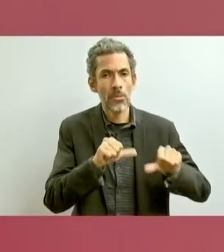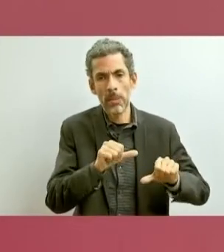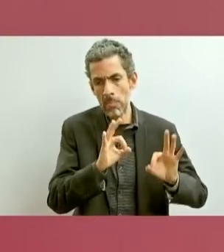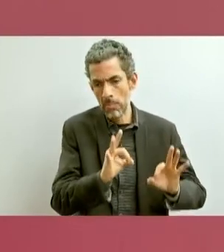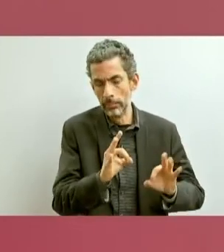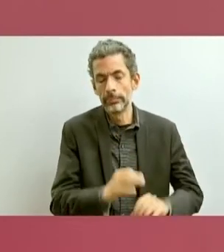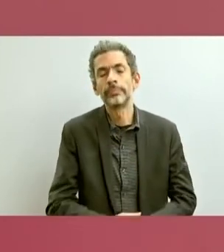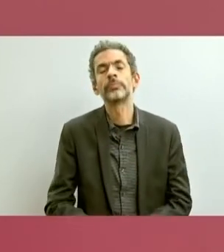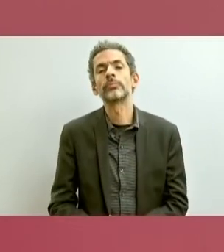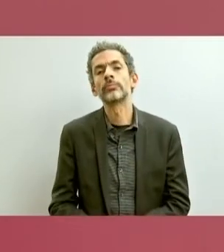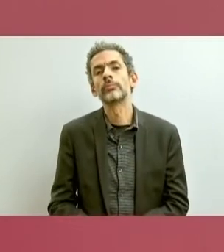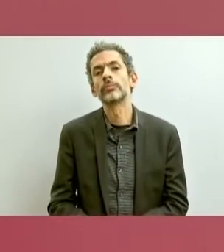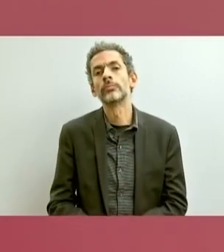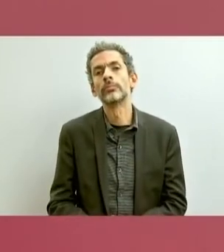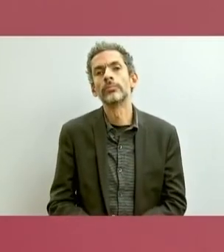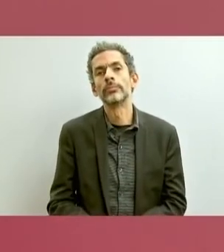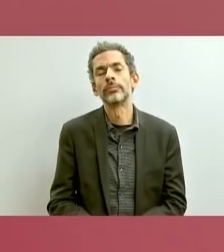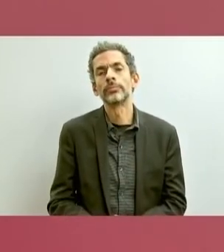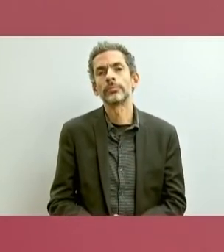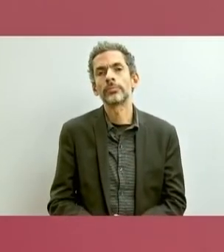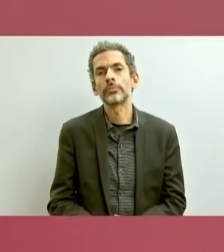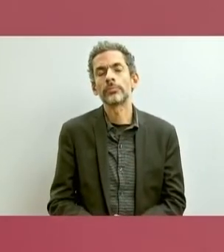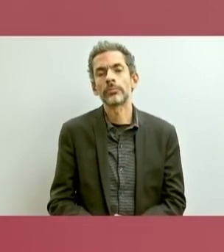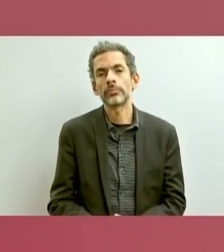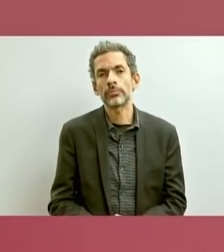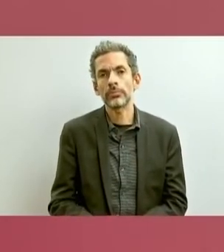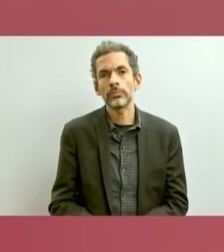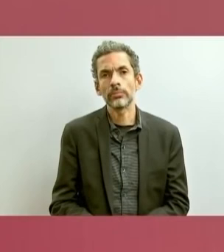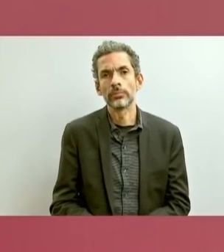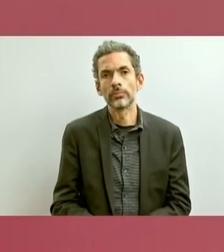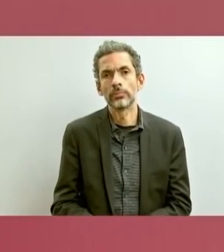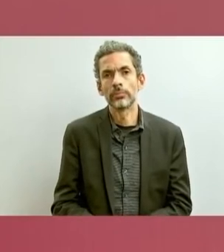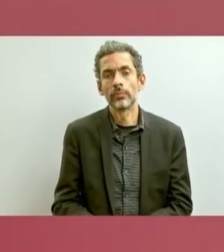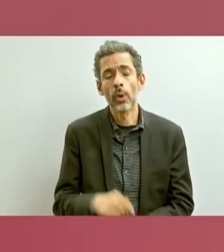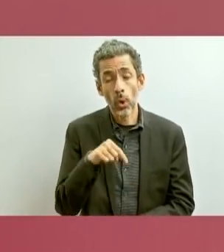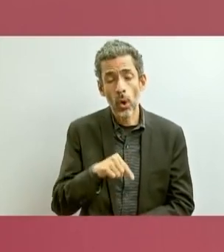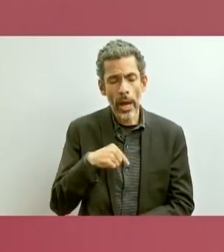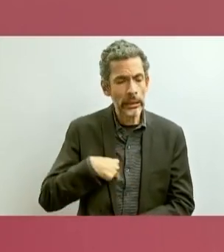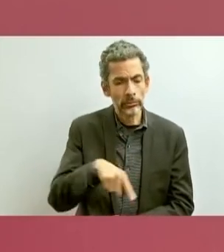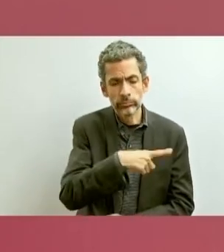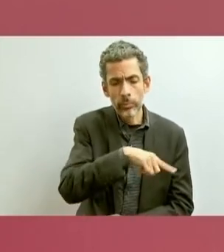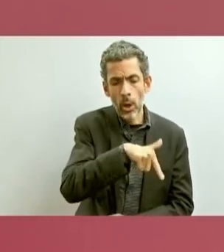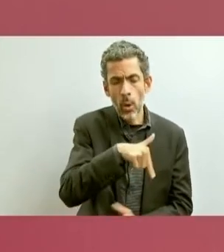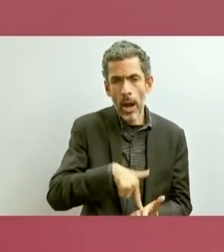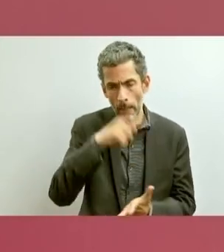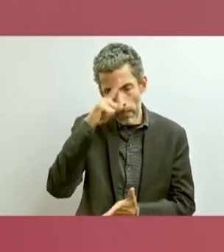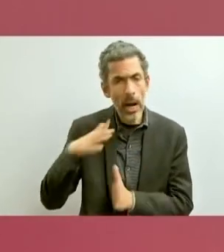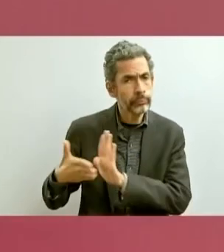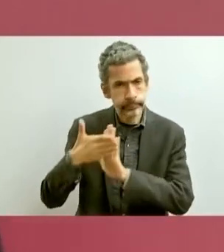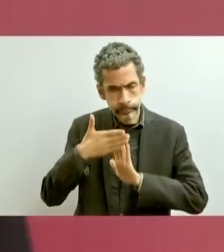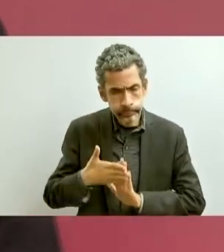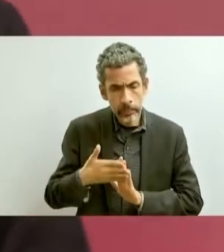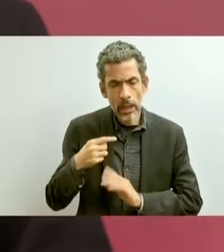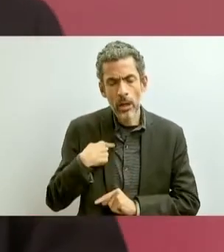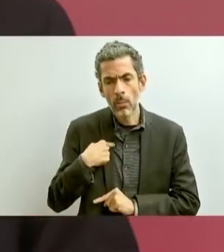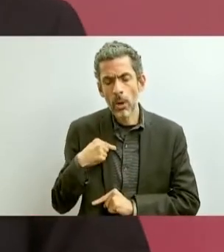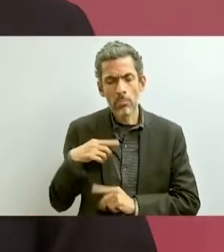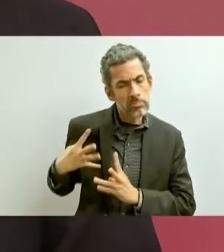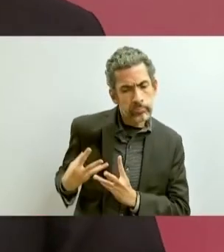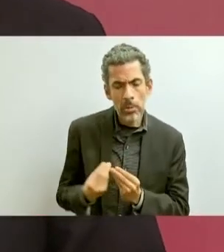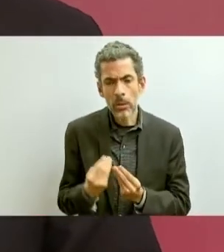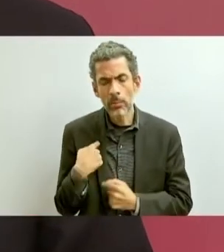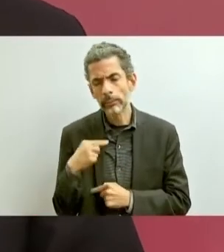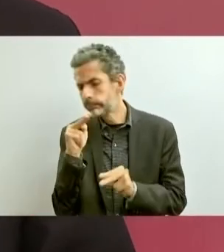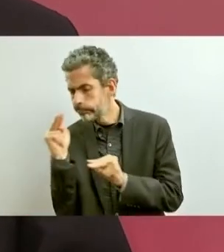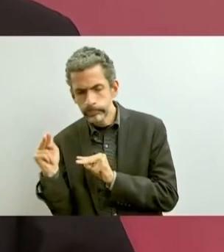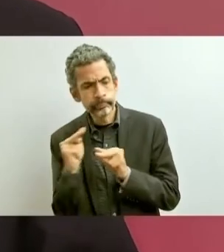Nos reunimos en esta obra para constatar el avance que